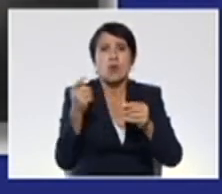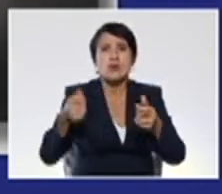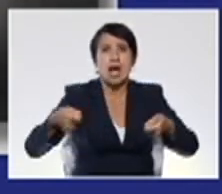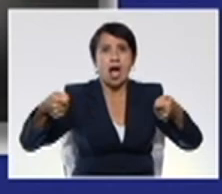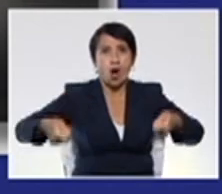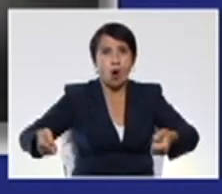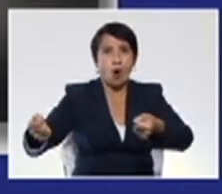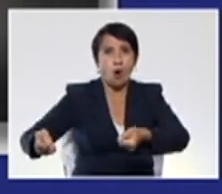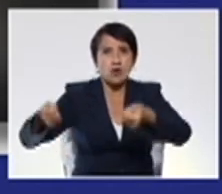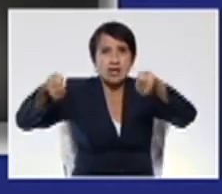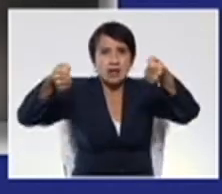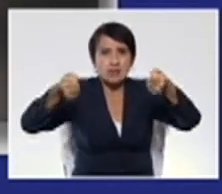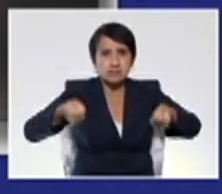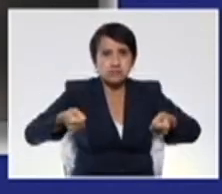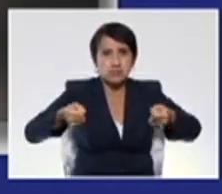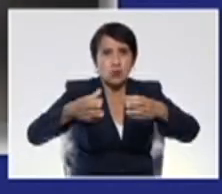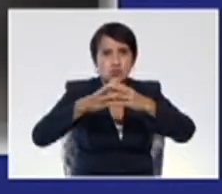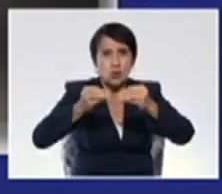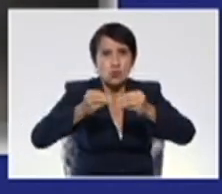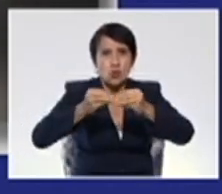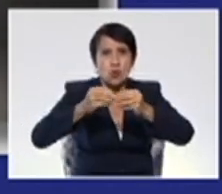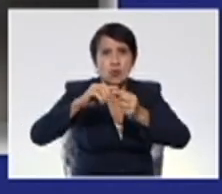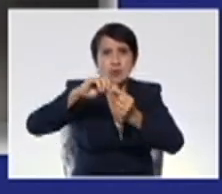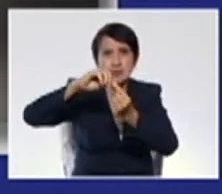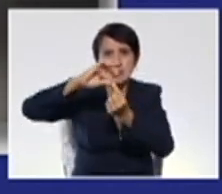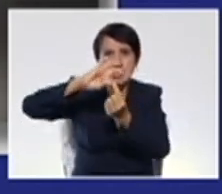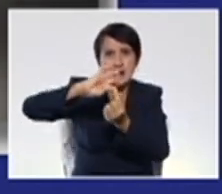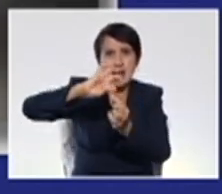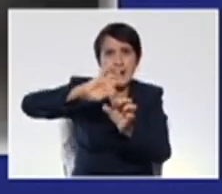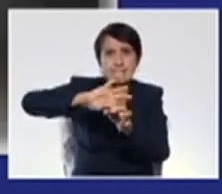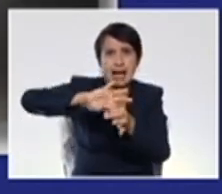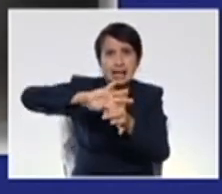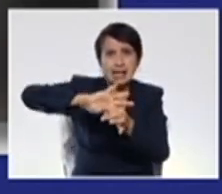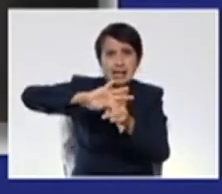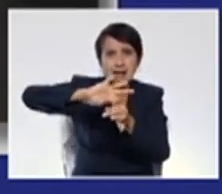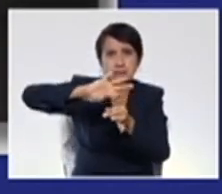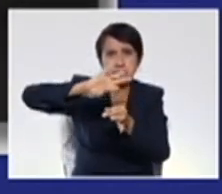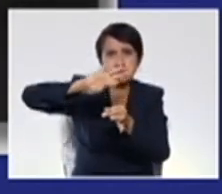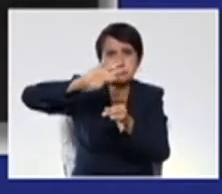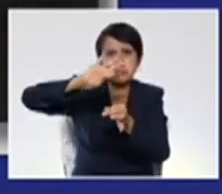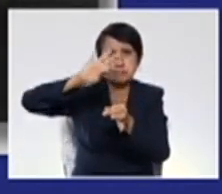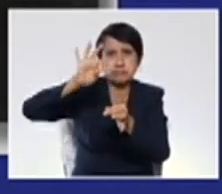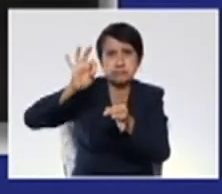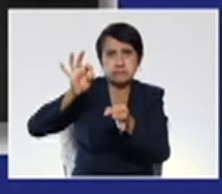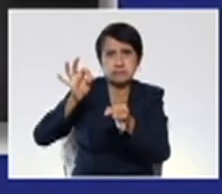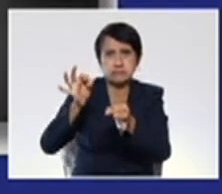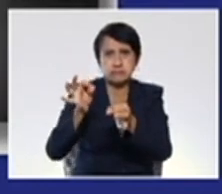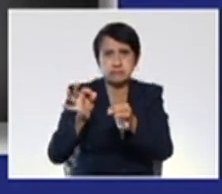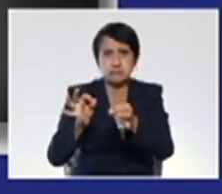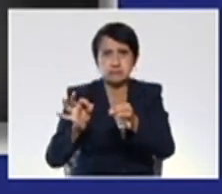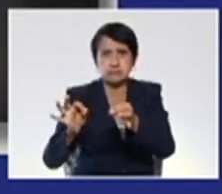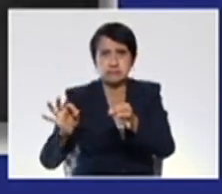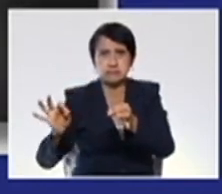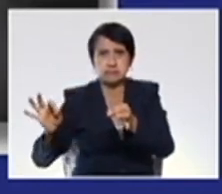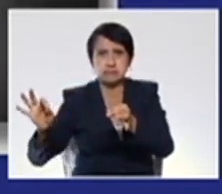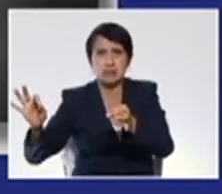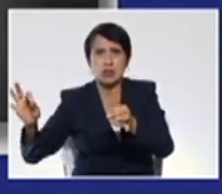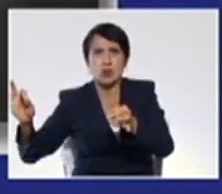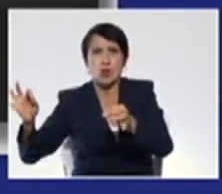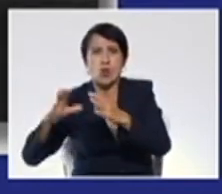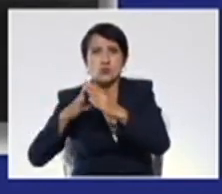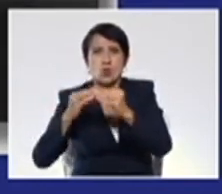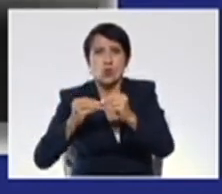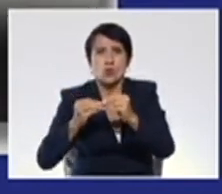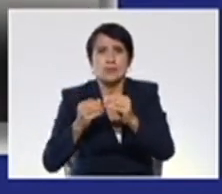olla express, le quitamos el pito y aquí en esta parte le adaptamos una manguera, una manguerita pequeña, puede ser una manguera de